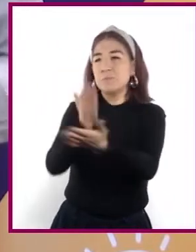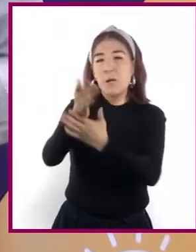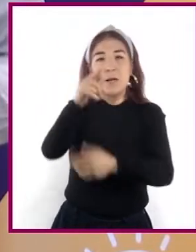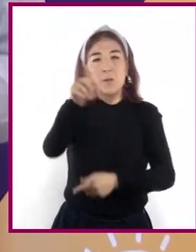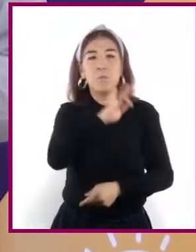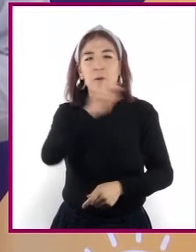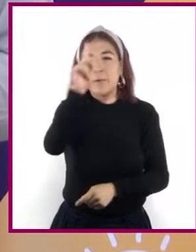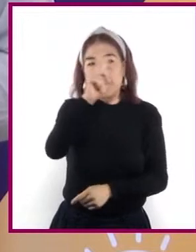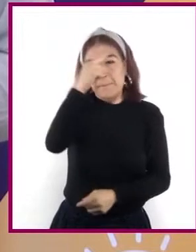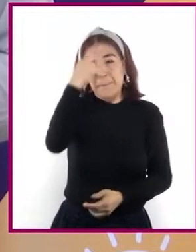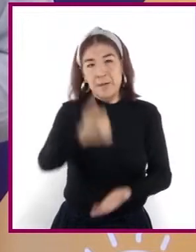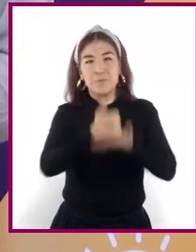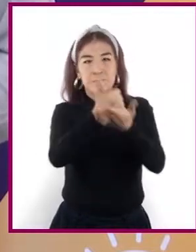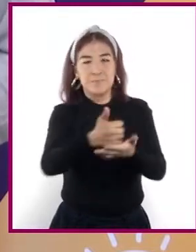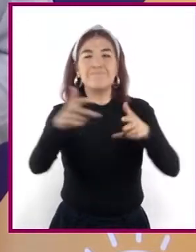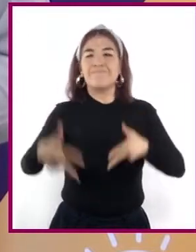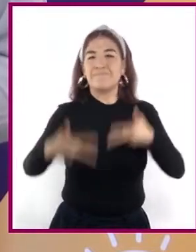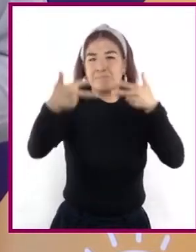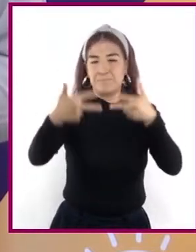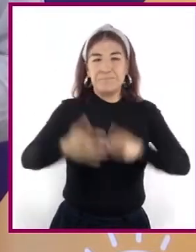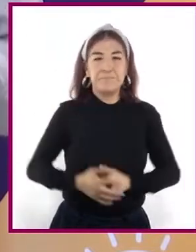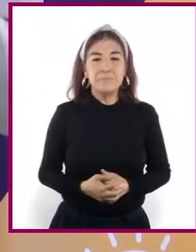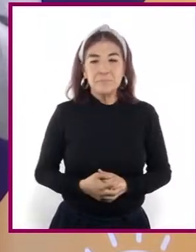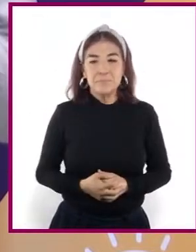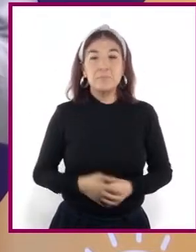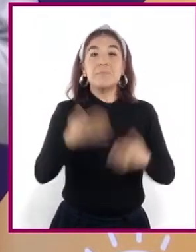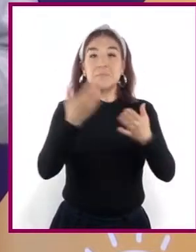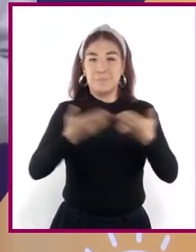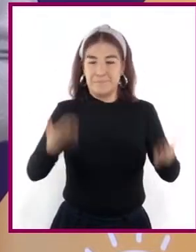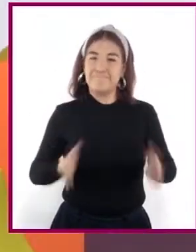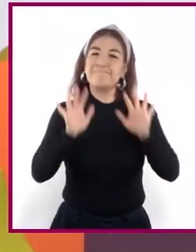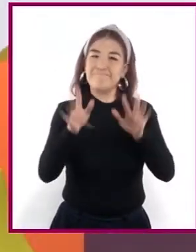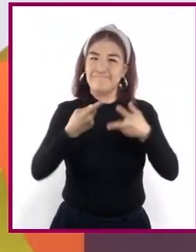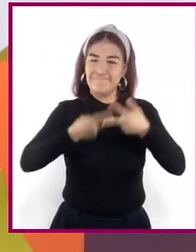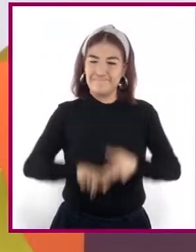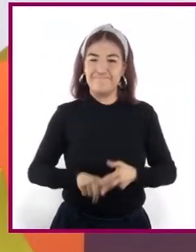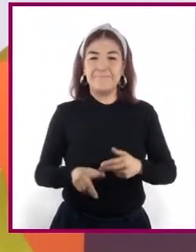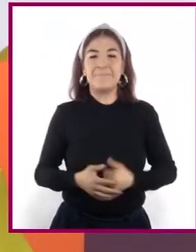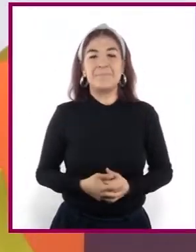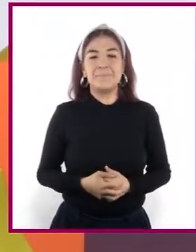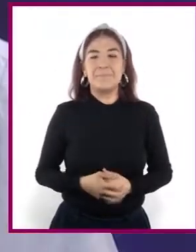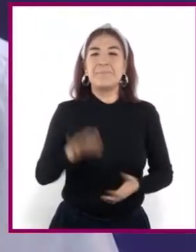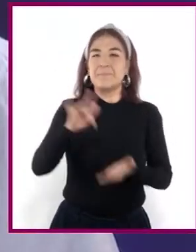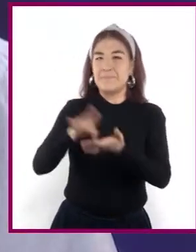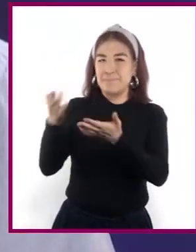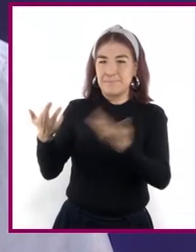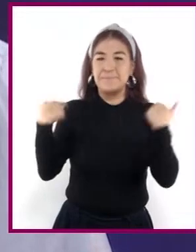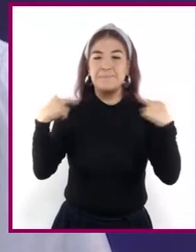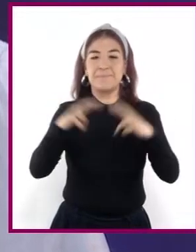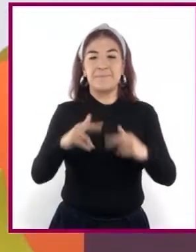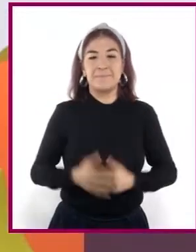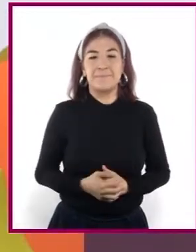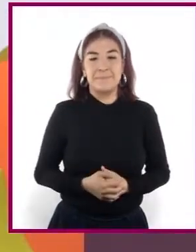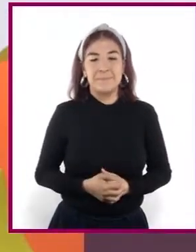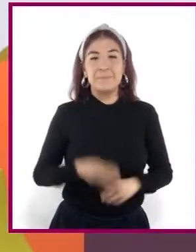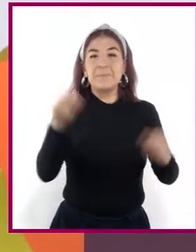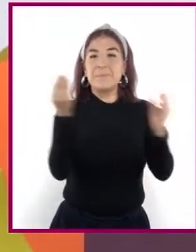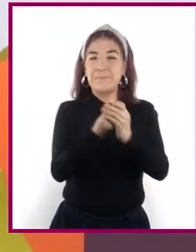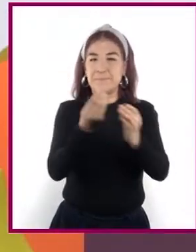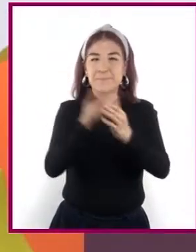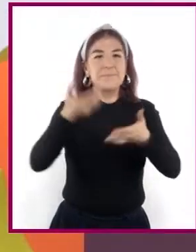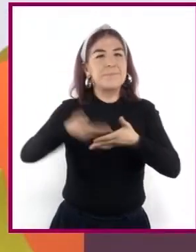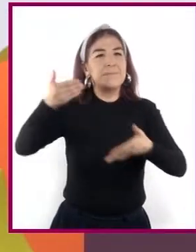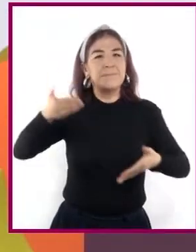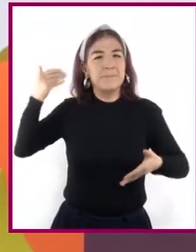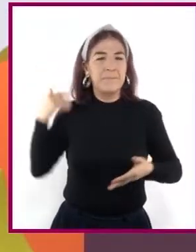titular en su trabajo a distancia. Ahora sí, iniciemos. Gracias, maestro. En sesiones